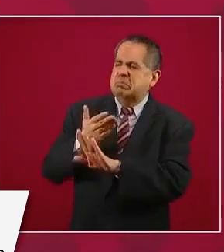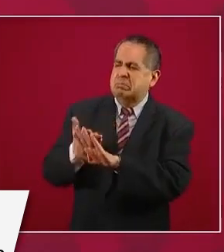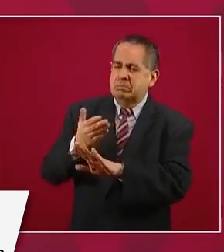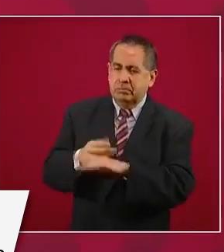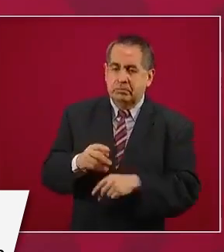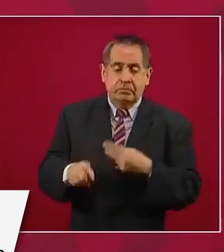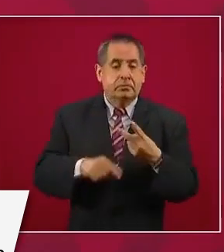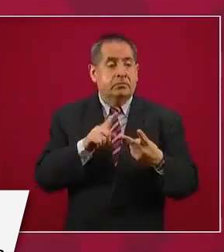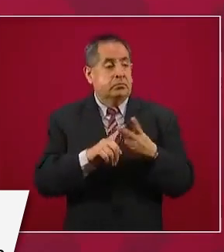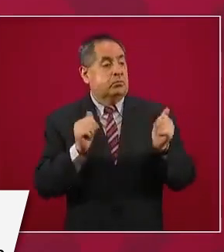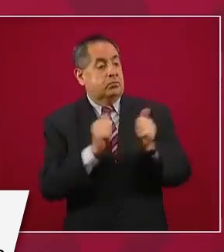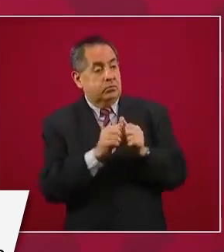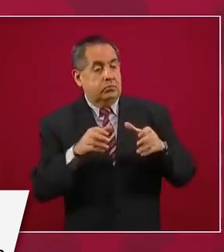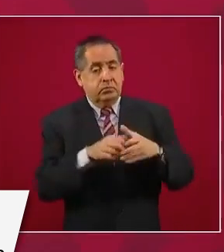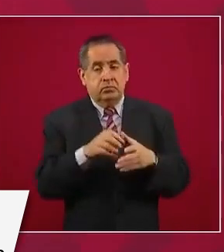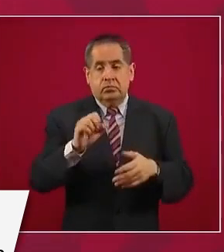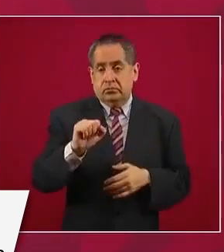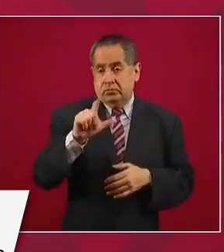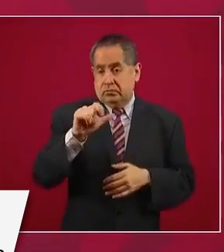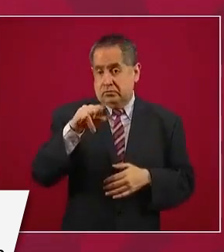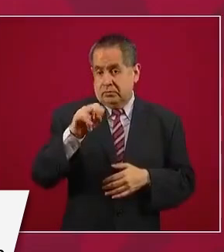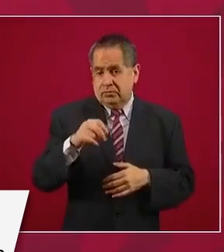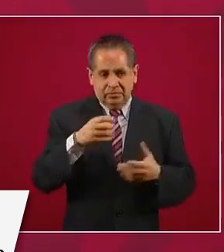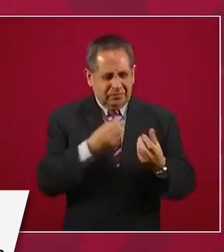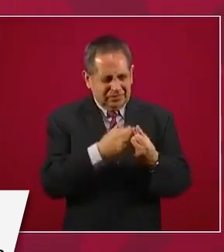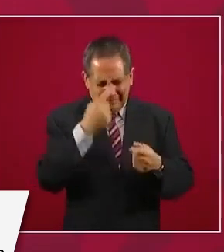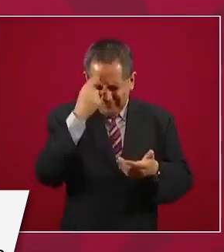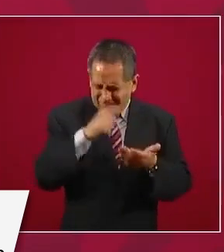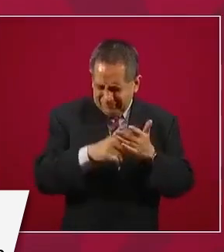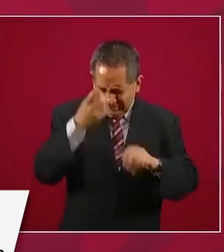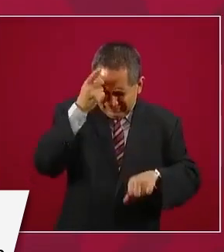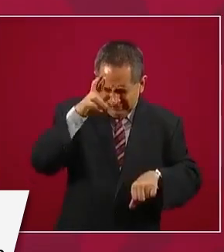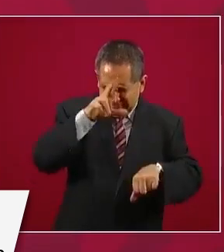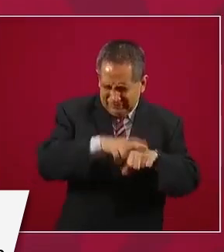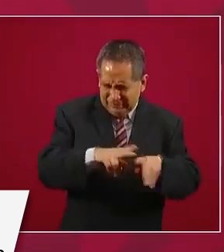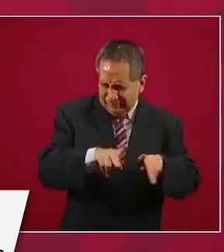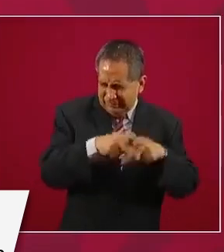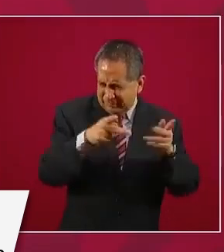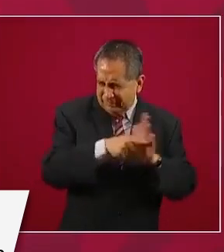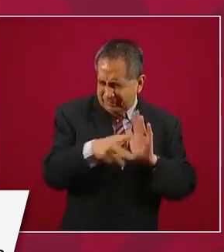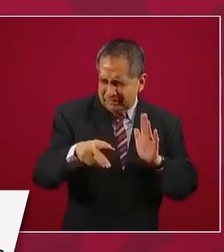y luego con Salinas, creo que director del Nacional,